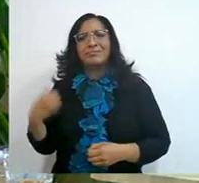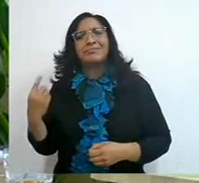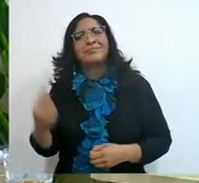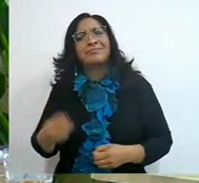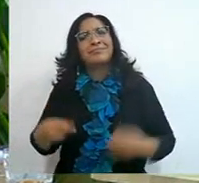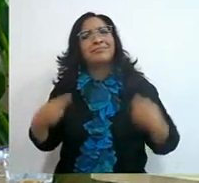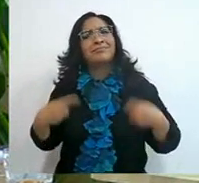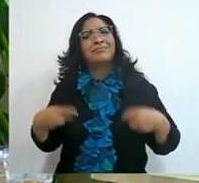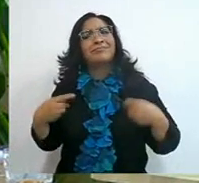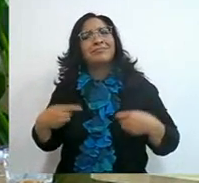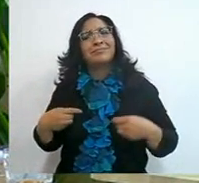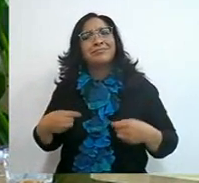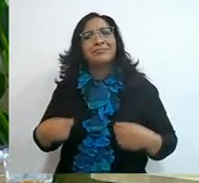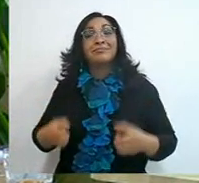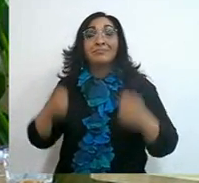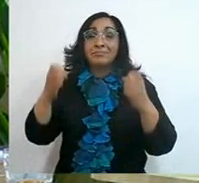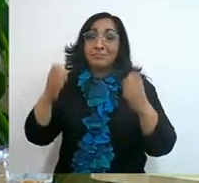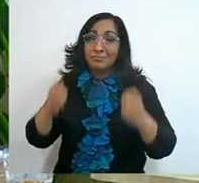estado conmigo.